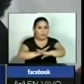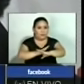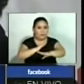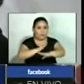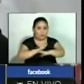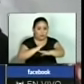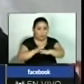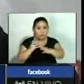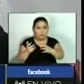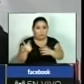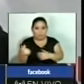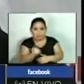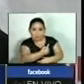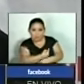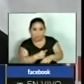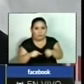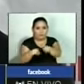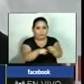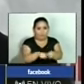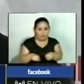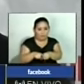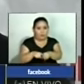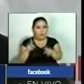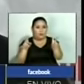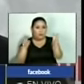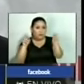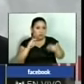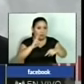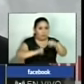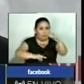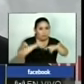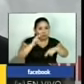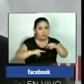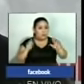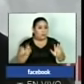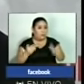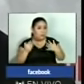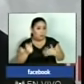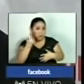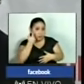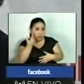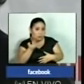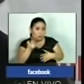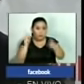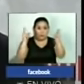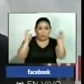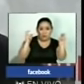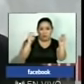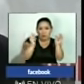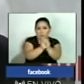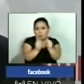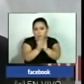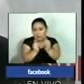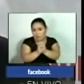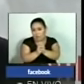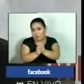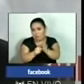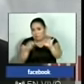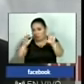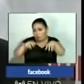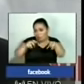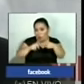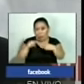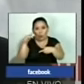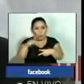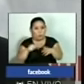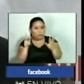a nuestros compatriotas, específicamente con el tema de la construcción y ante desastres naturales, pero en esta pandemia